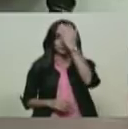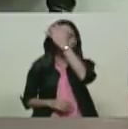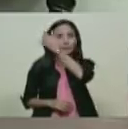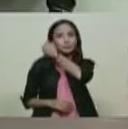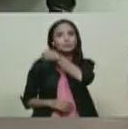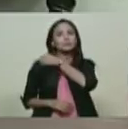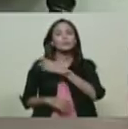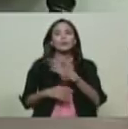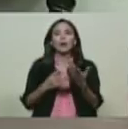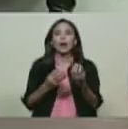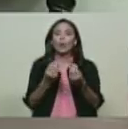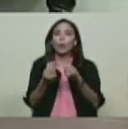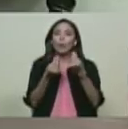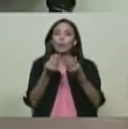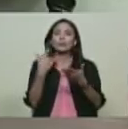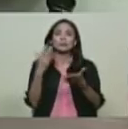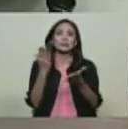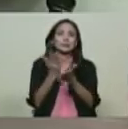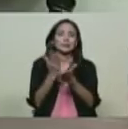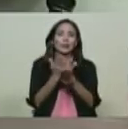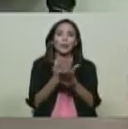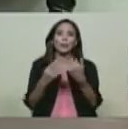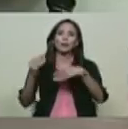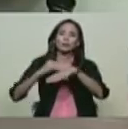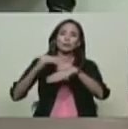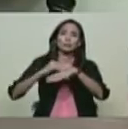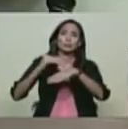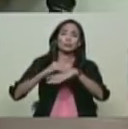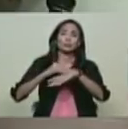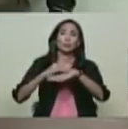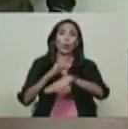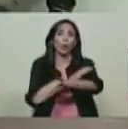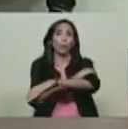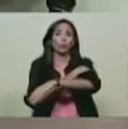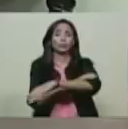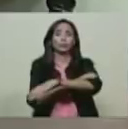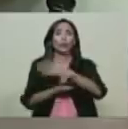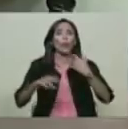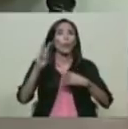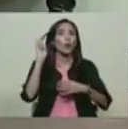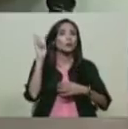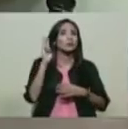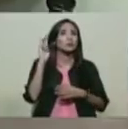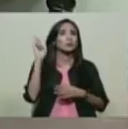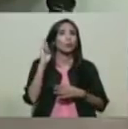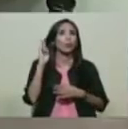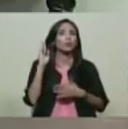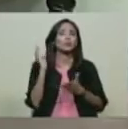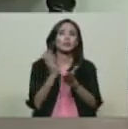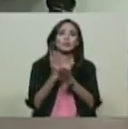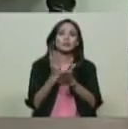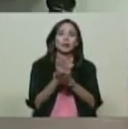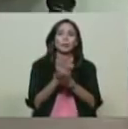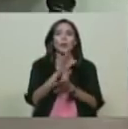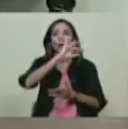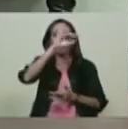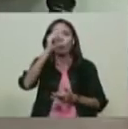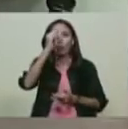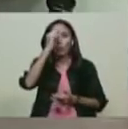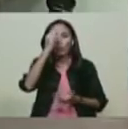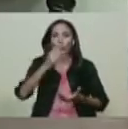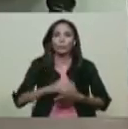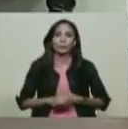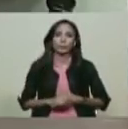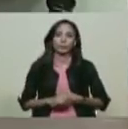que producto de la solicitud de la oposición venezolana en Washington, Julio Borges, lo